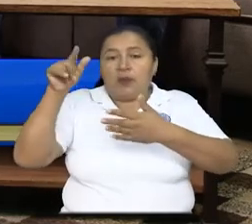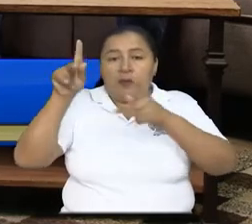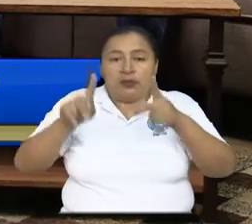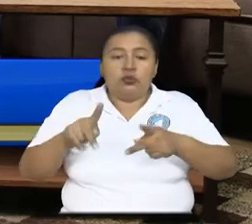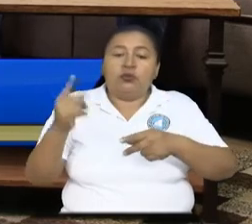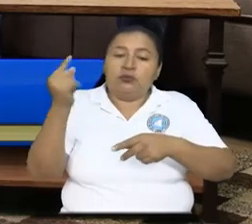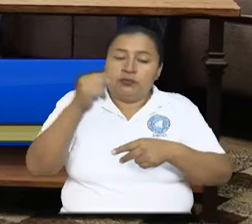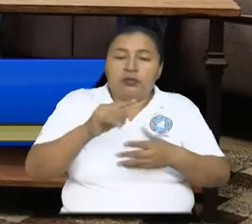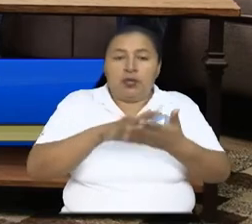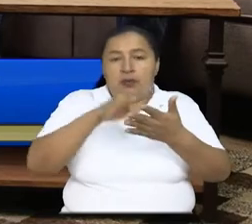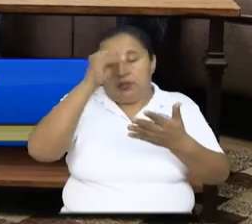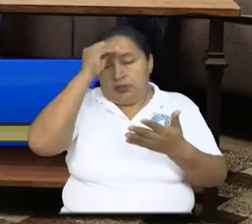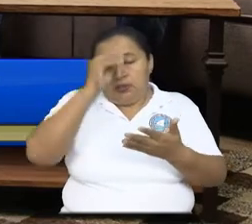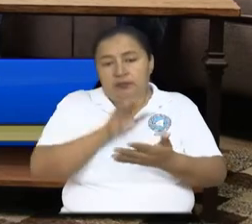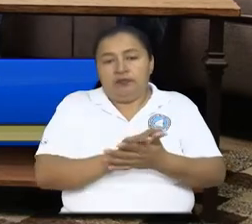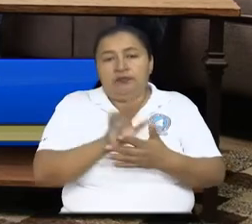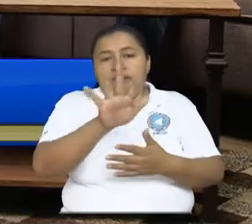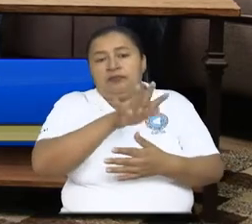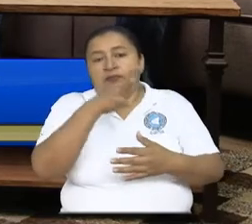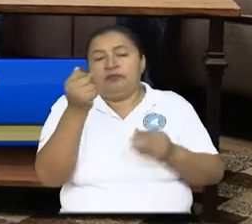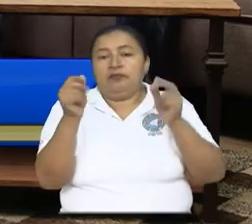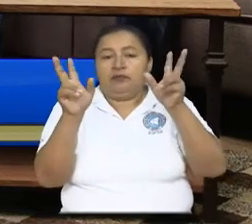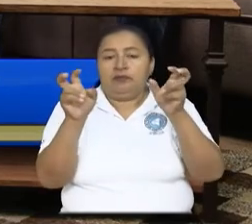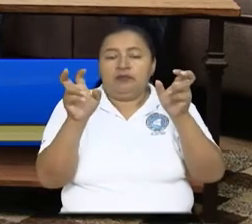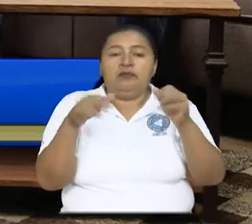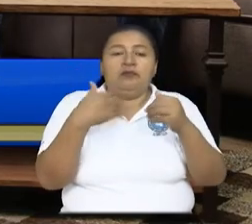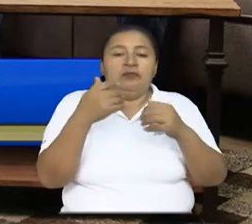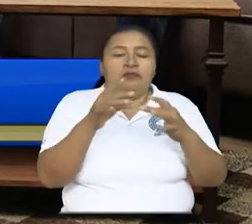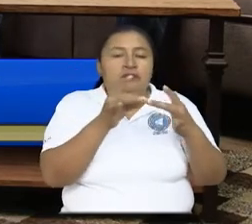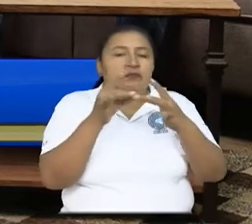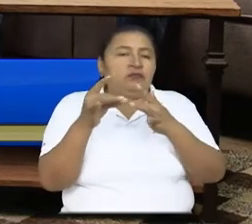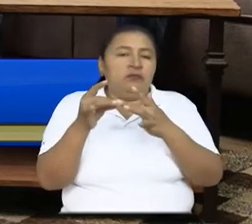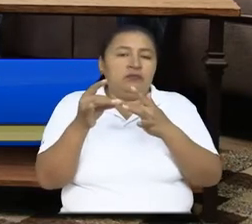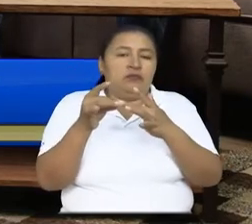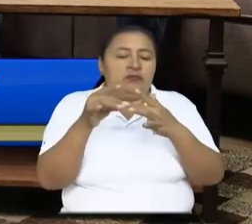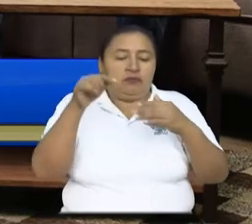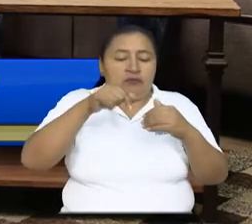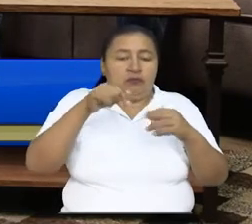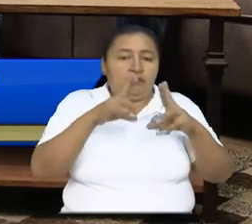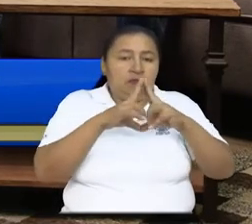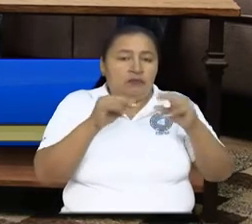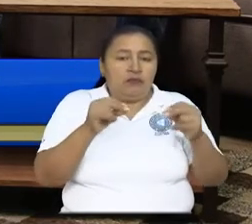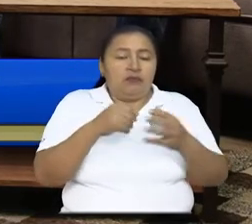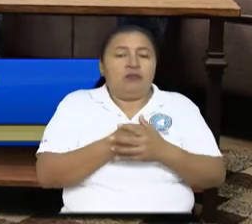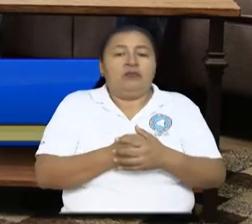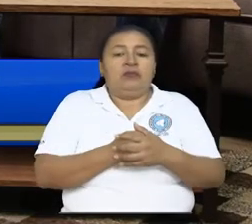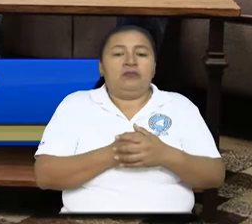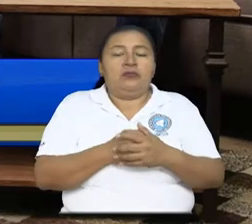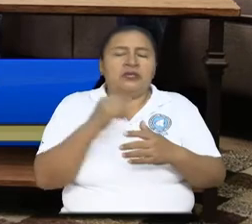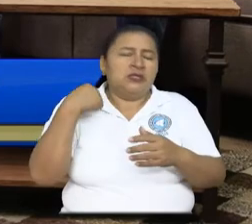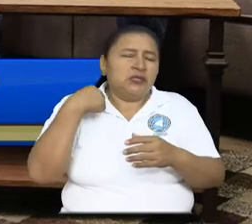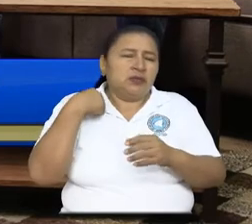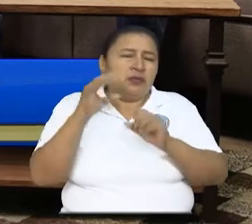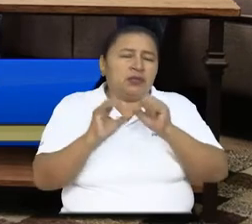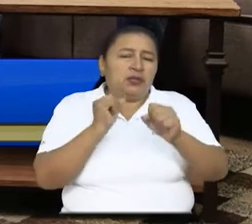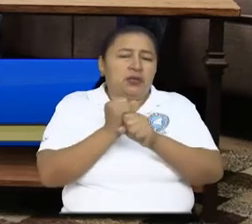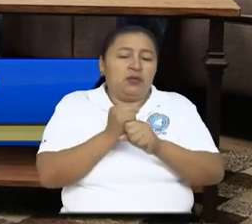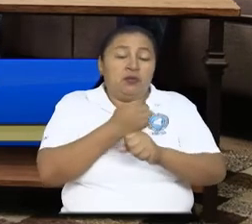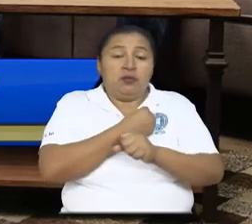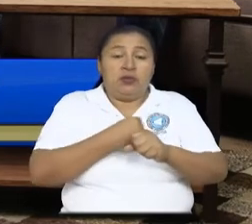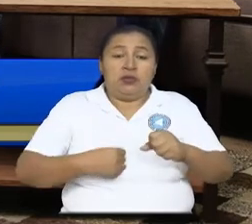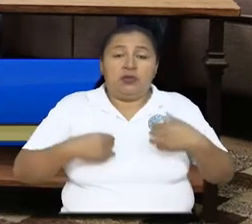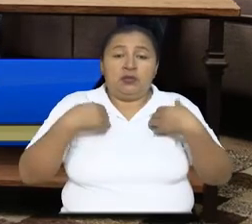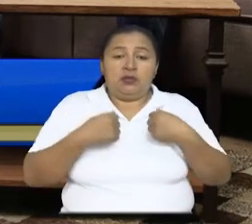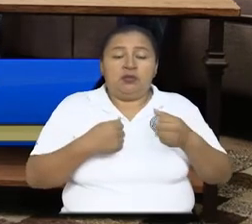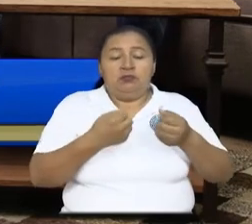y el otro tema son las especialidades acá en el país año con año el ministerio de salud